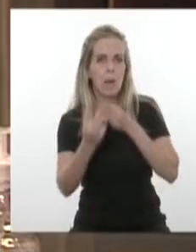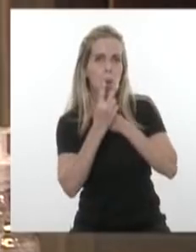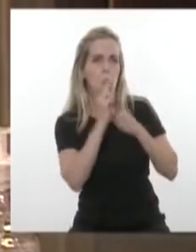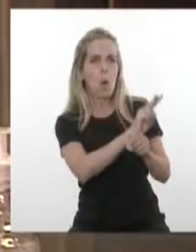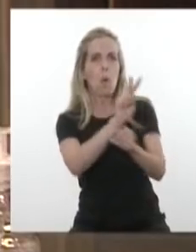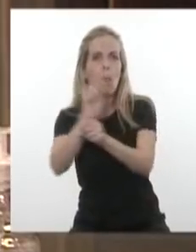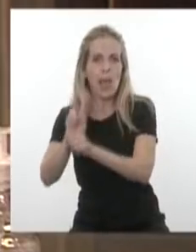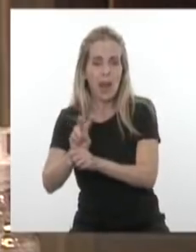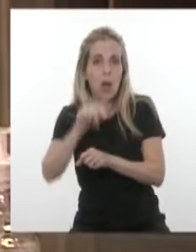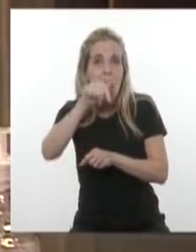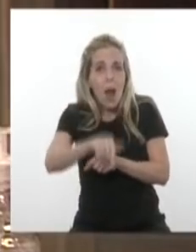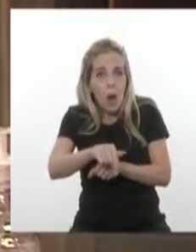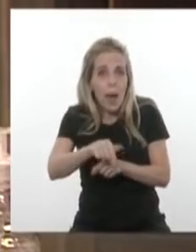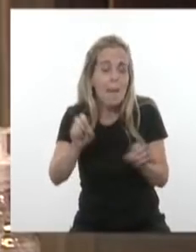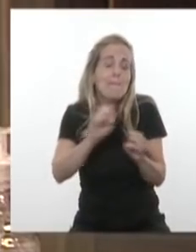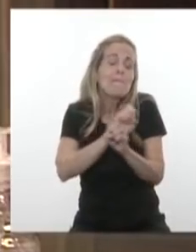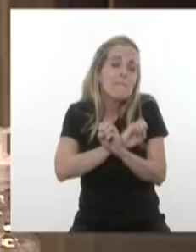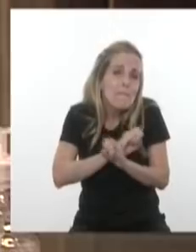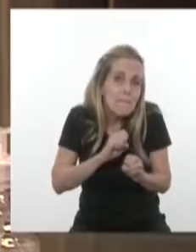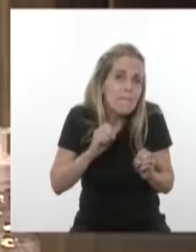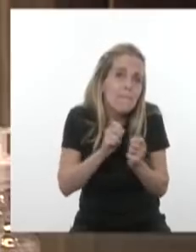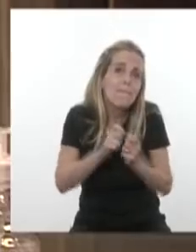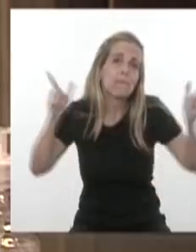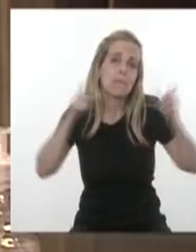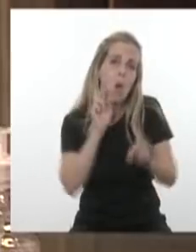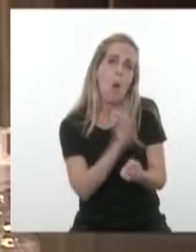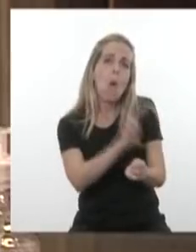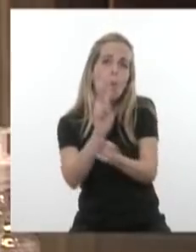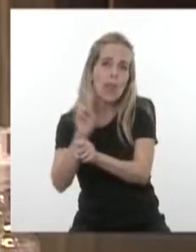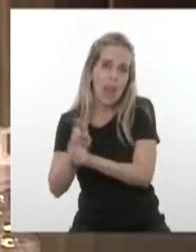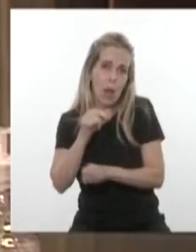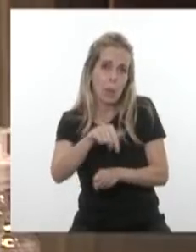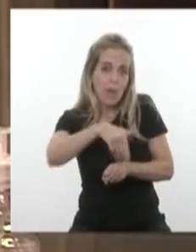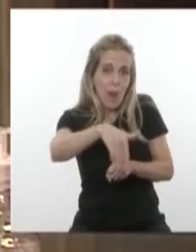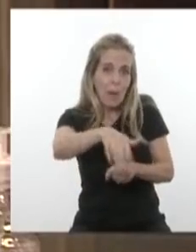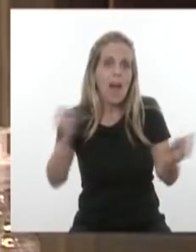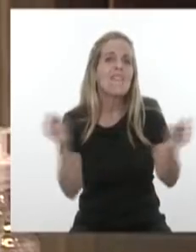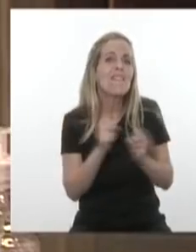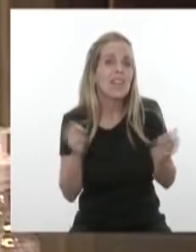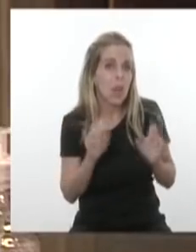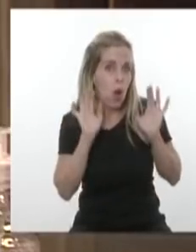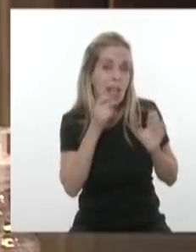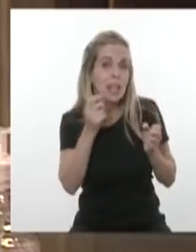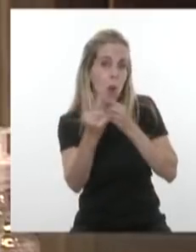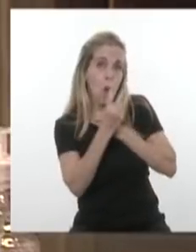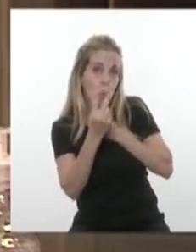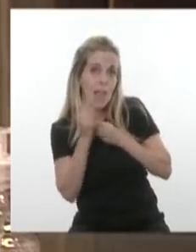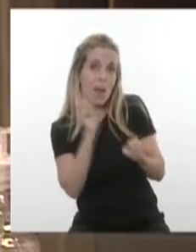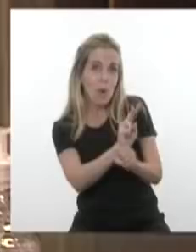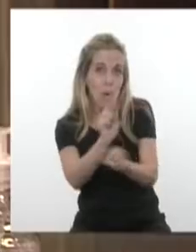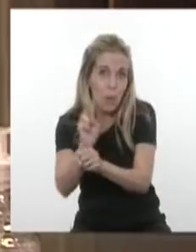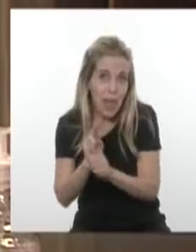otoño tenemos que reforzar esos cuidados porque cuanto más lo hagamos habrá menos contagios y menos